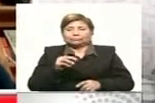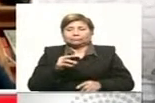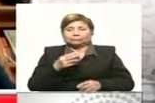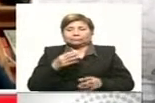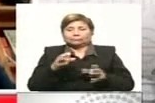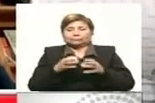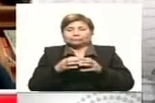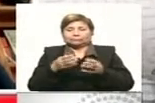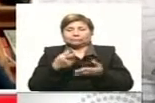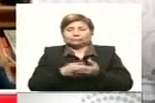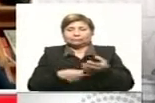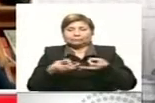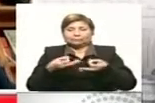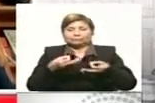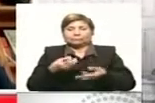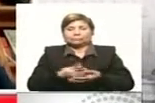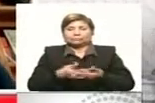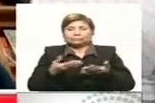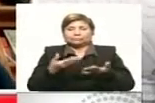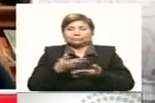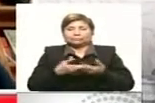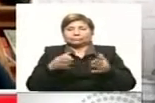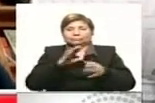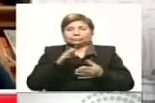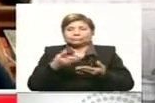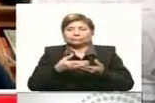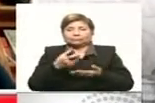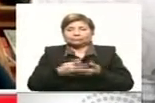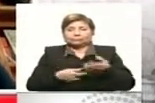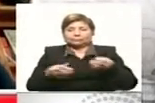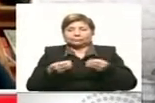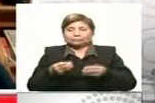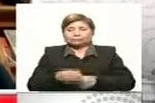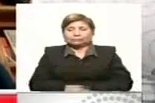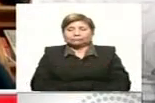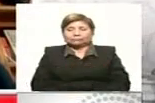la Comisión de Presupuesto y Cuenta General de la República,